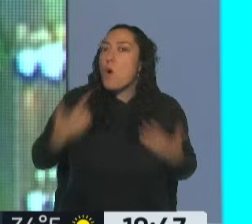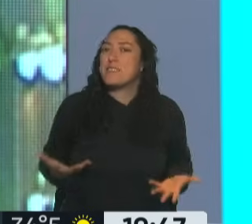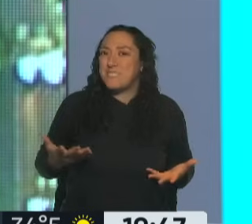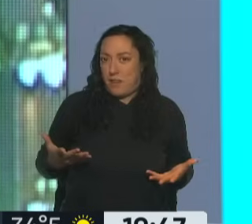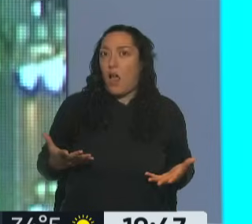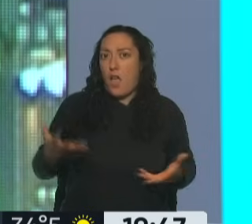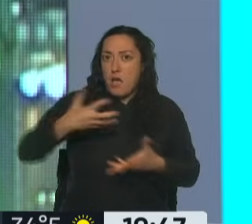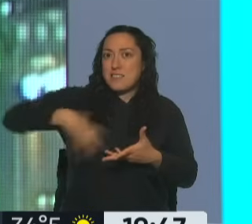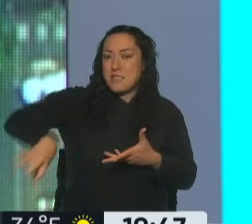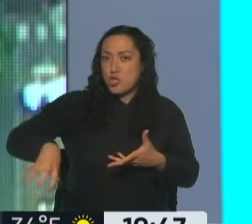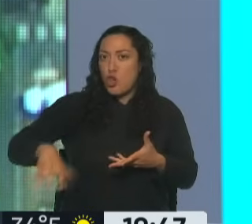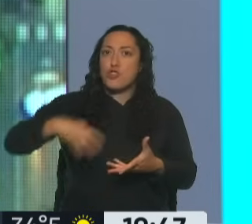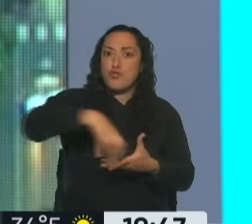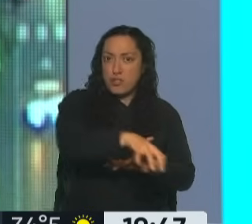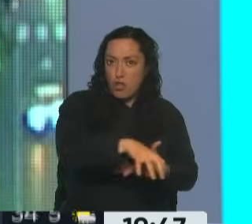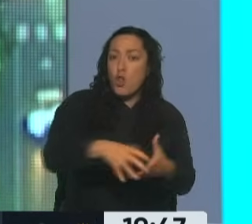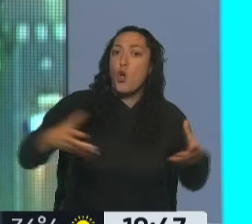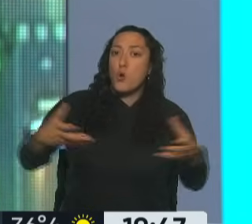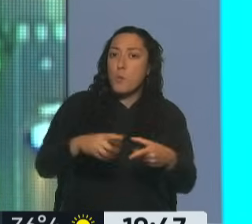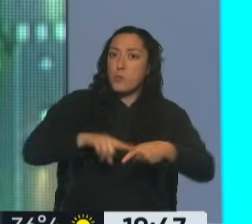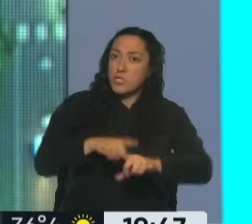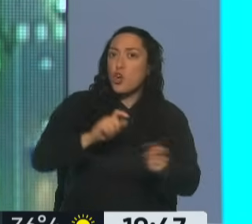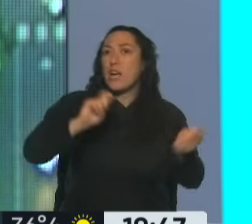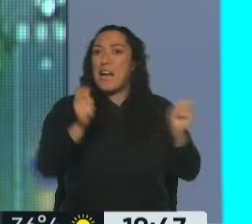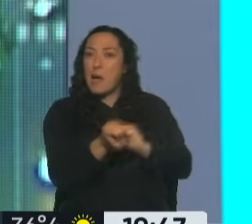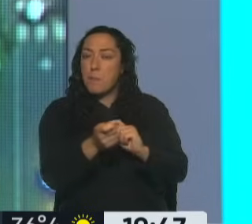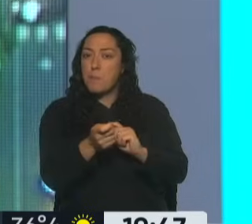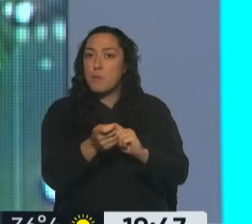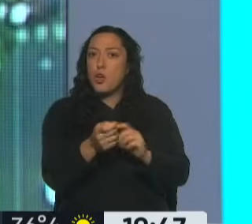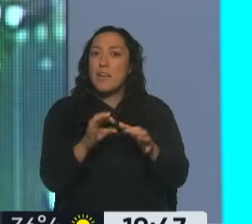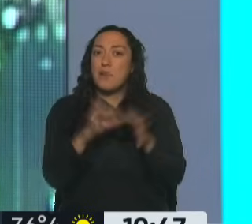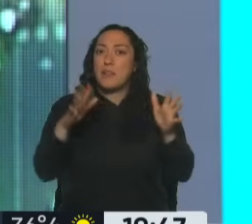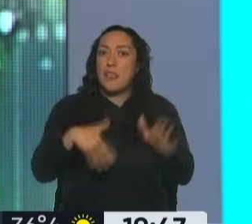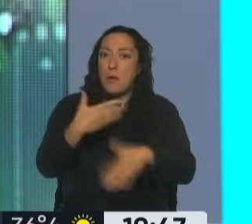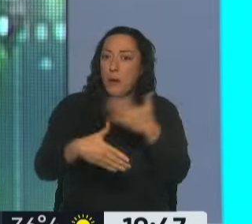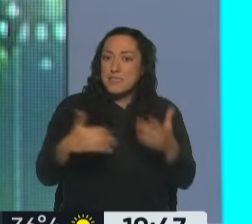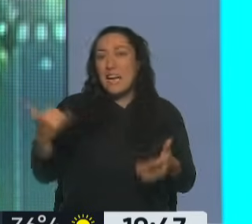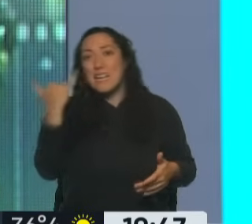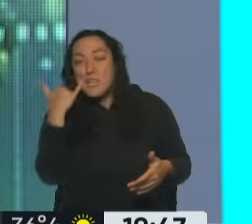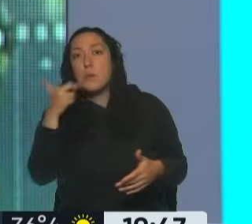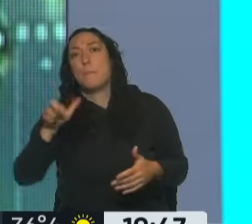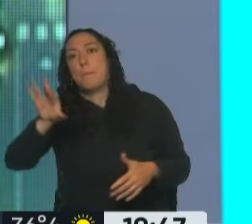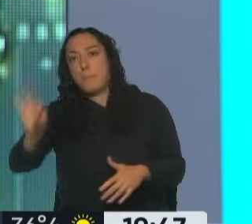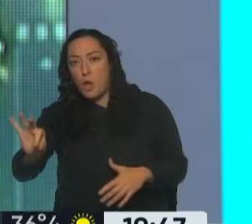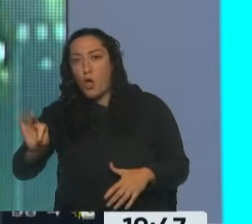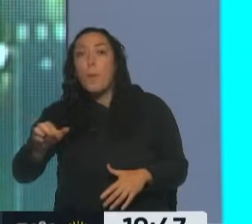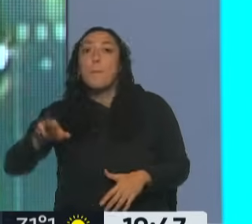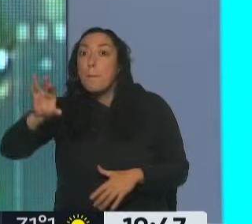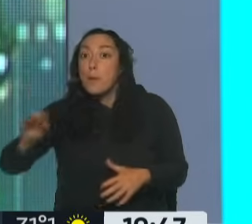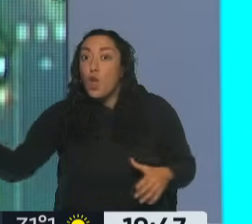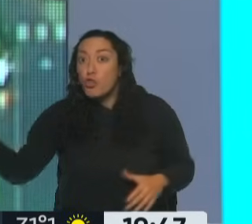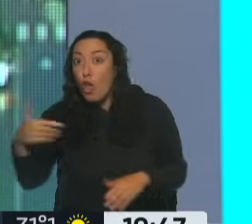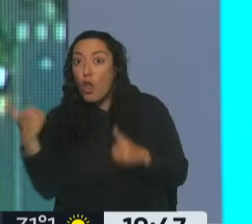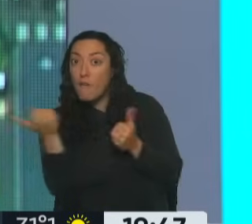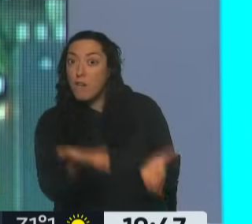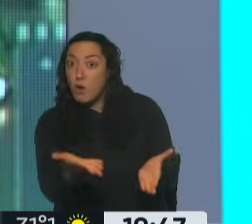sector, Juntos por el Cambio va a ser de ahora en más La Libertad Avanza y el PRO. Todo el PRO, no sé, hay que ver